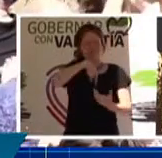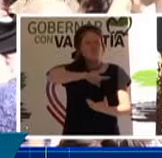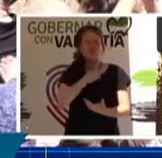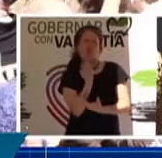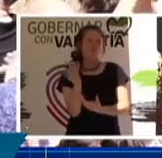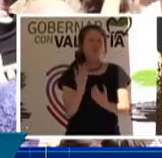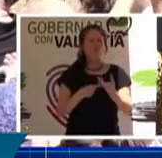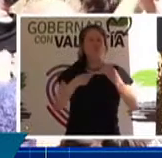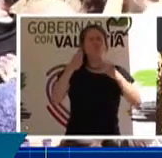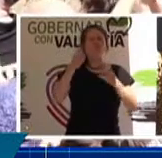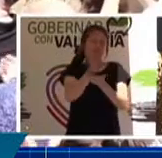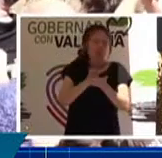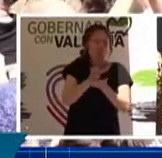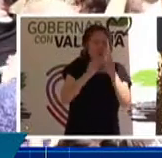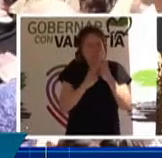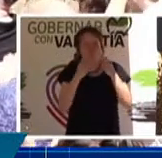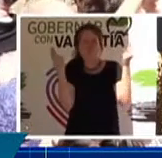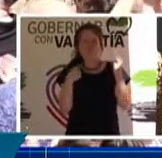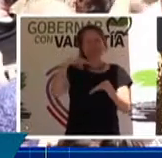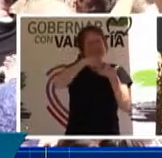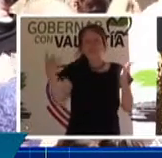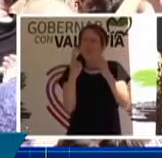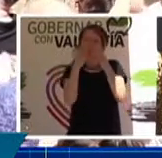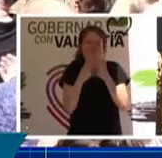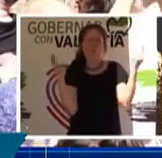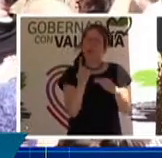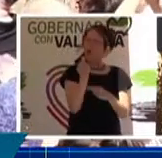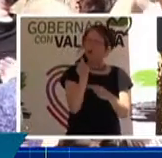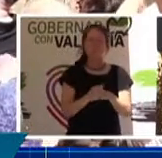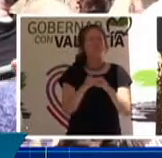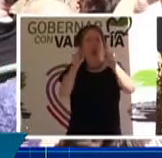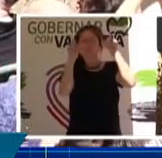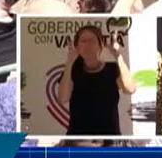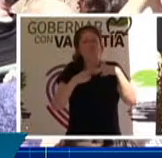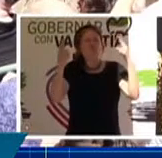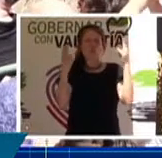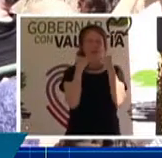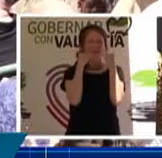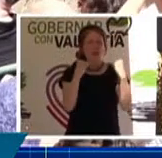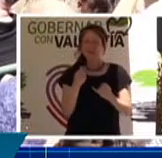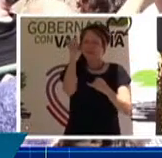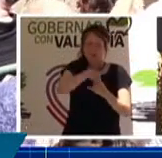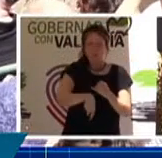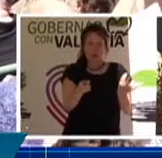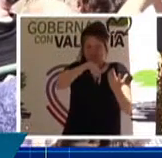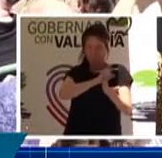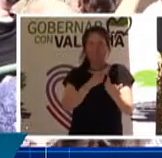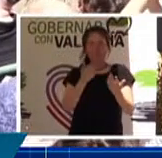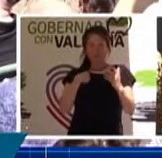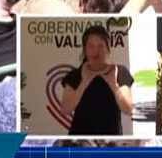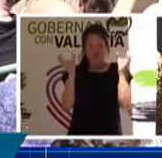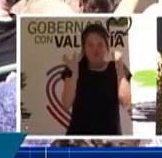manera cambiar, ¿no? Y bueno, entre eso y entre las propuestas así un poco